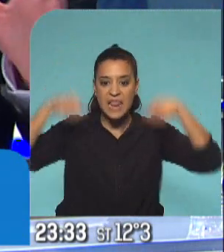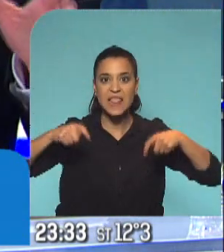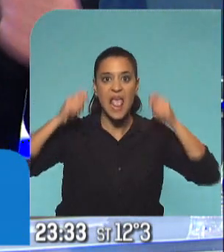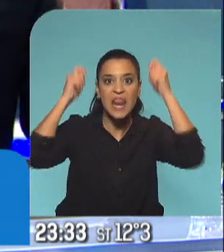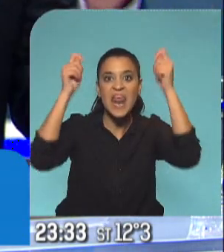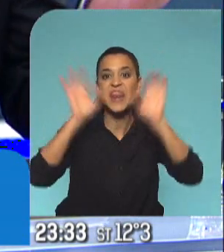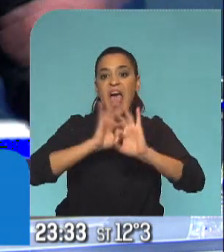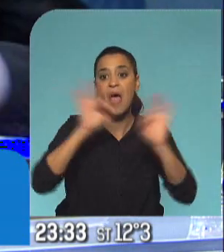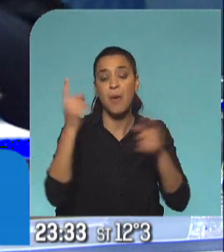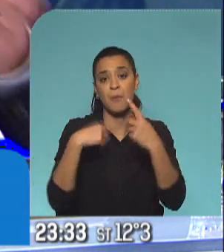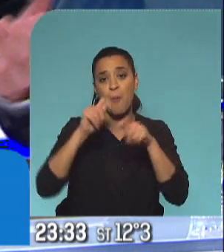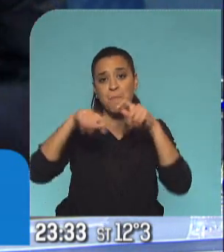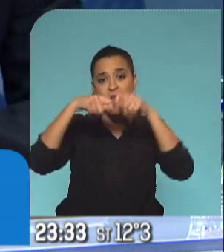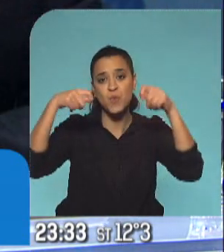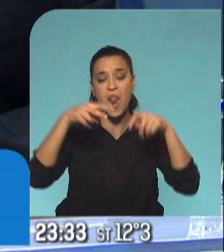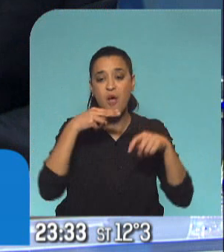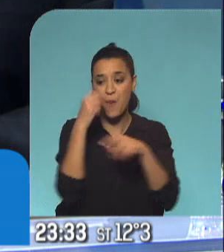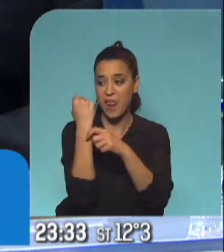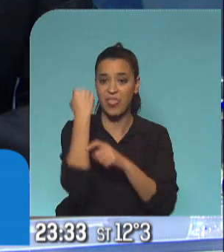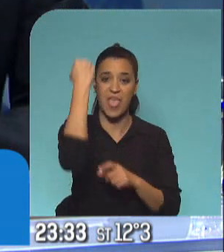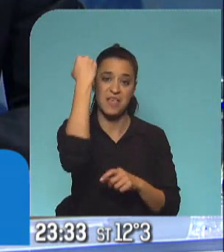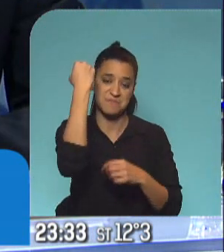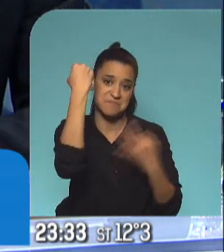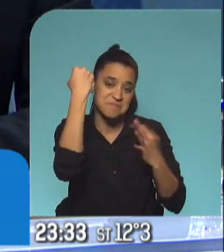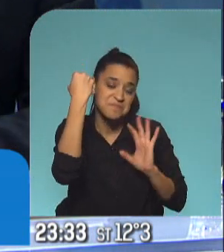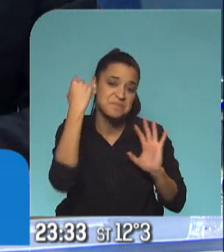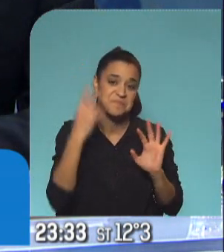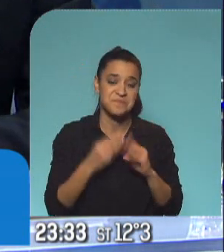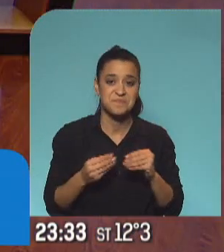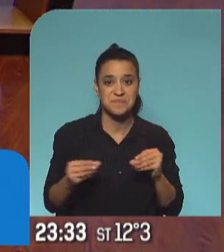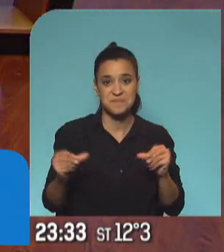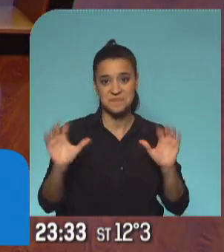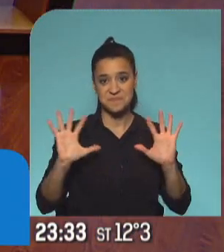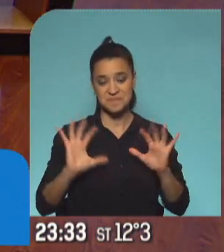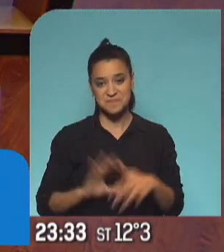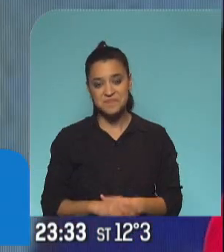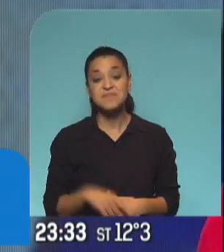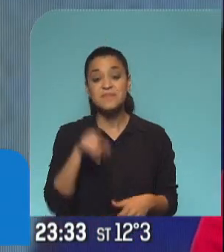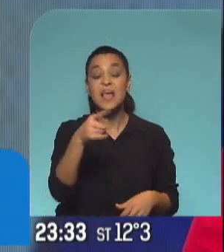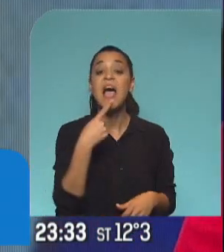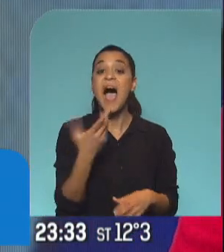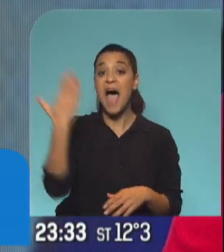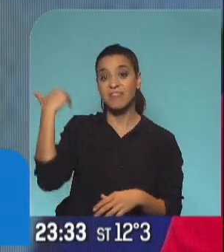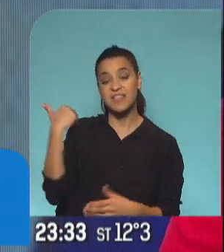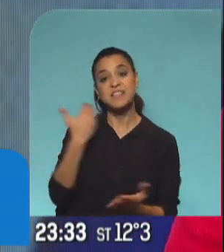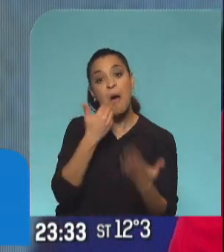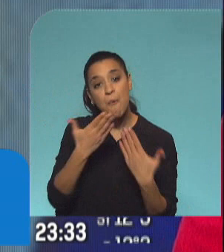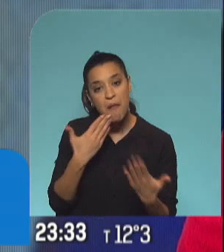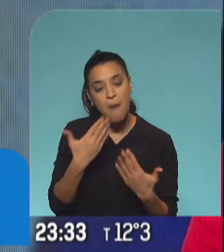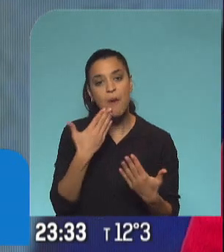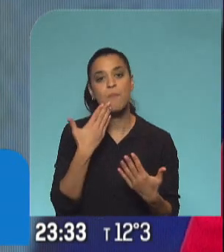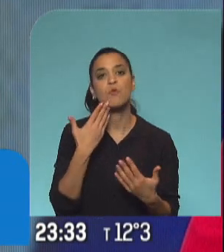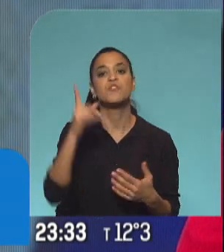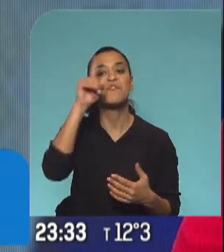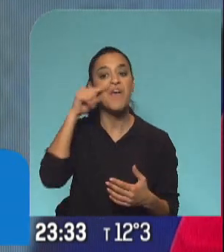elemento. Claro. Sin embargo, el pañuelo verde que Como de que hecho sacó. claro. Pero, sí, no, lo que comentábamos recién.